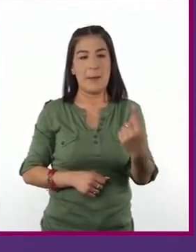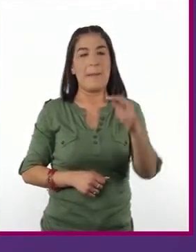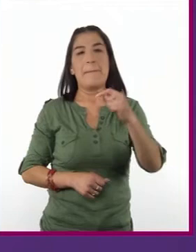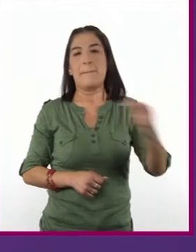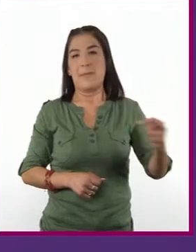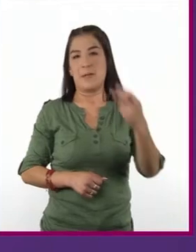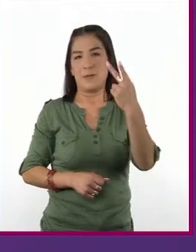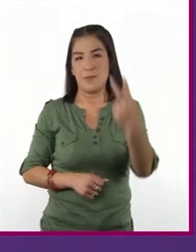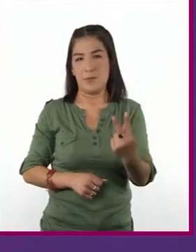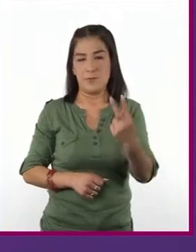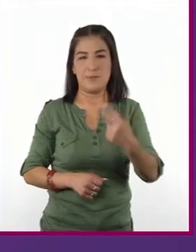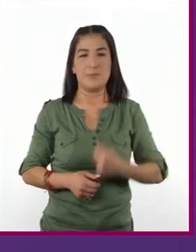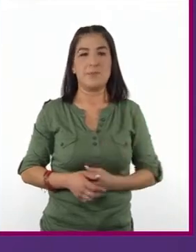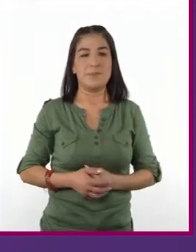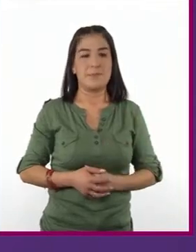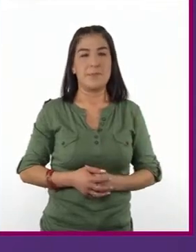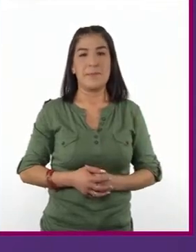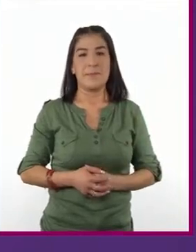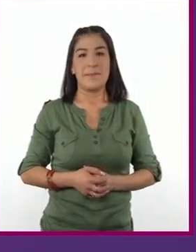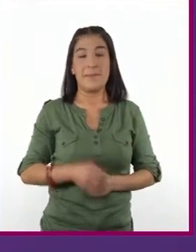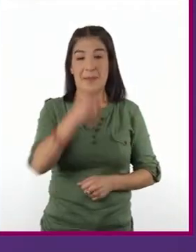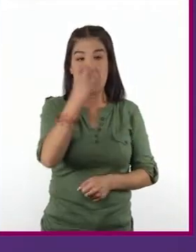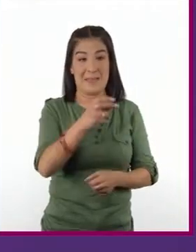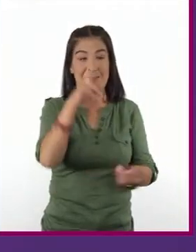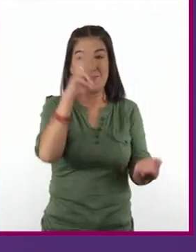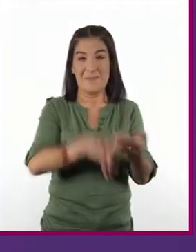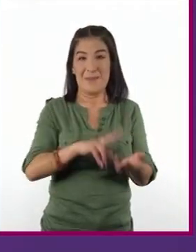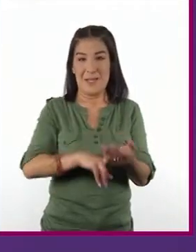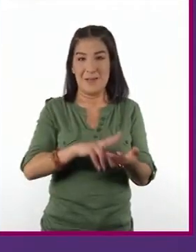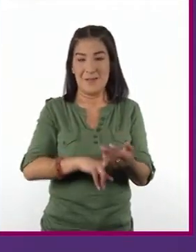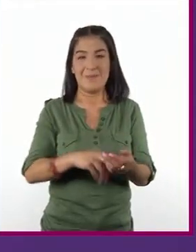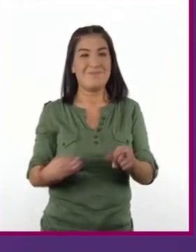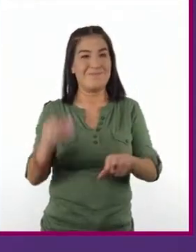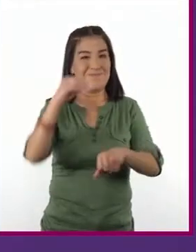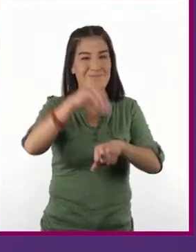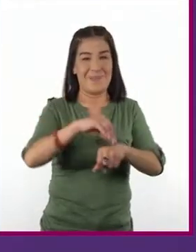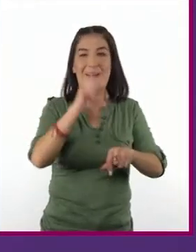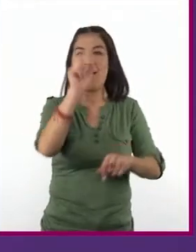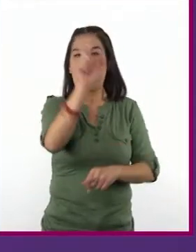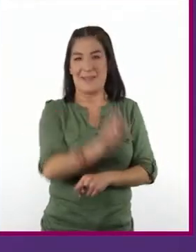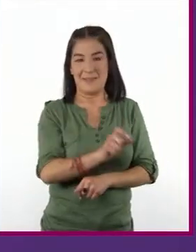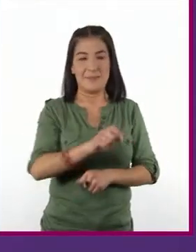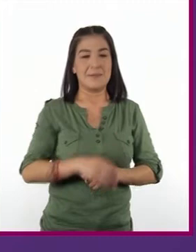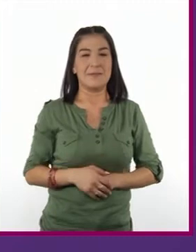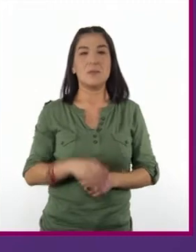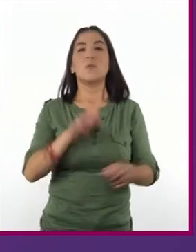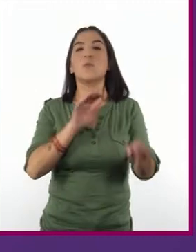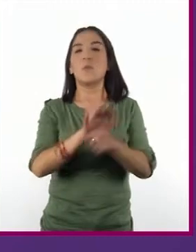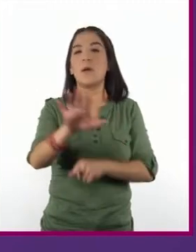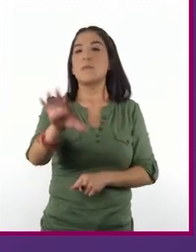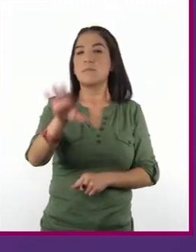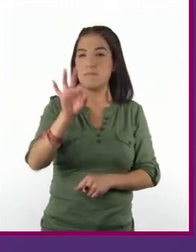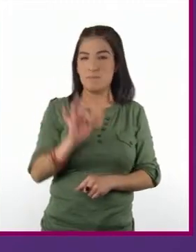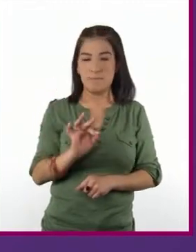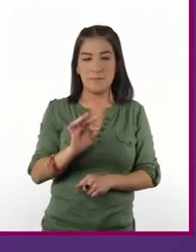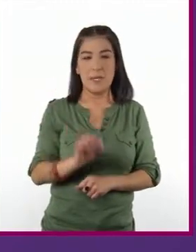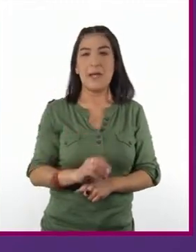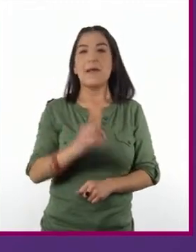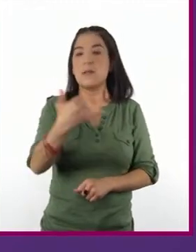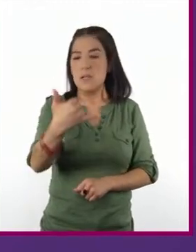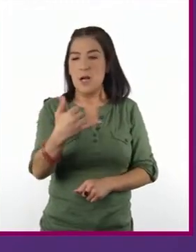2. Con base en estos valores que se asignaron a x, tenemos que encontrar cuánto vale